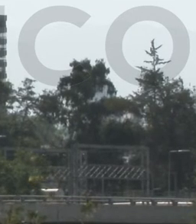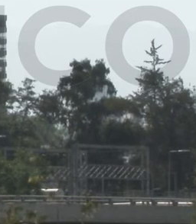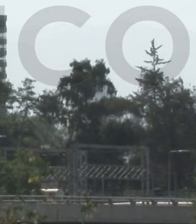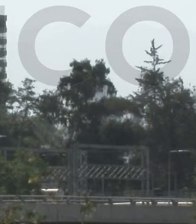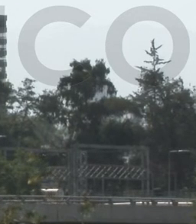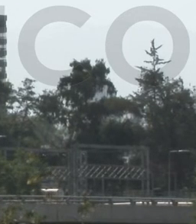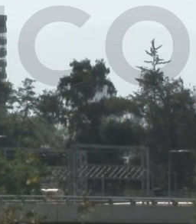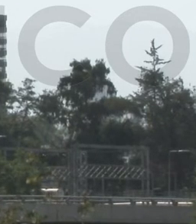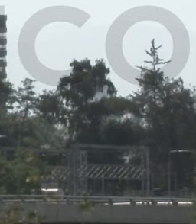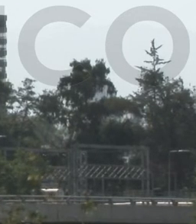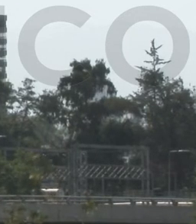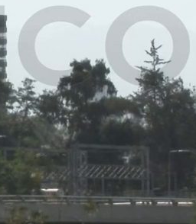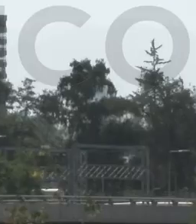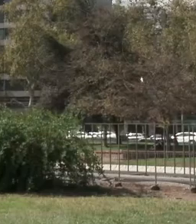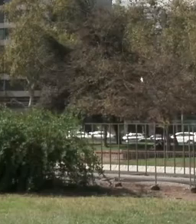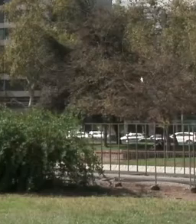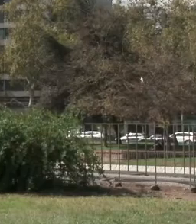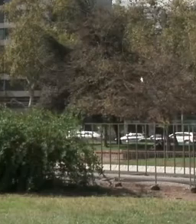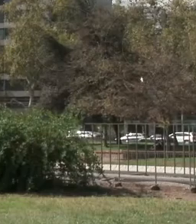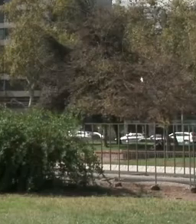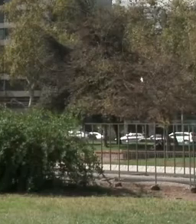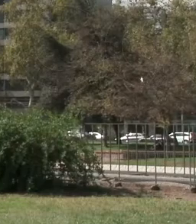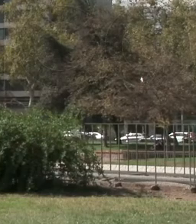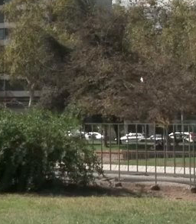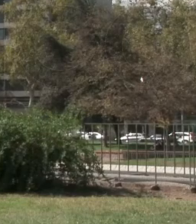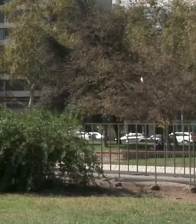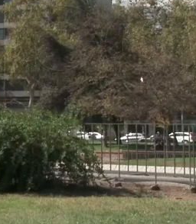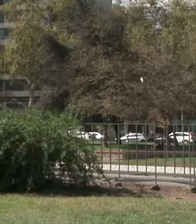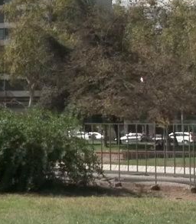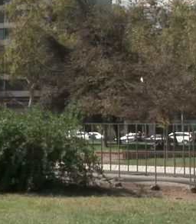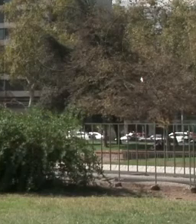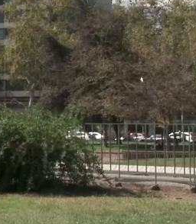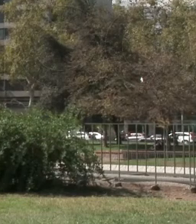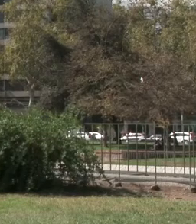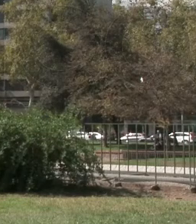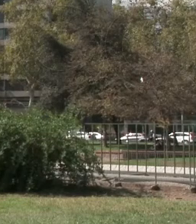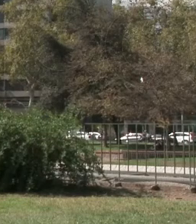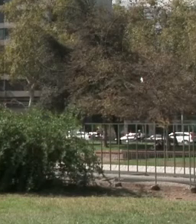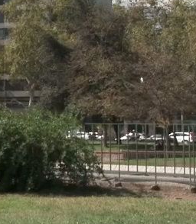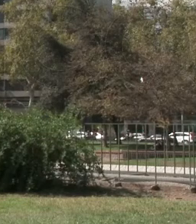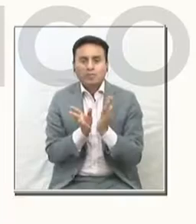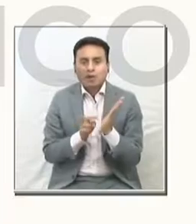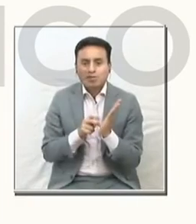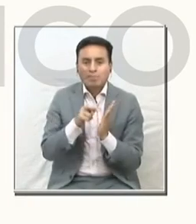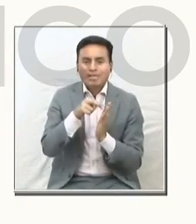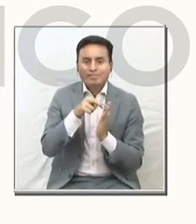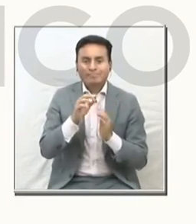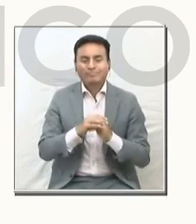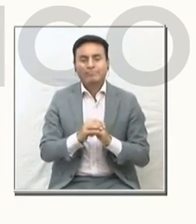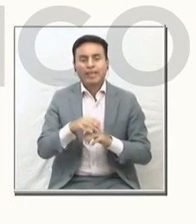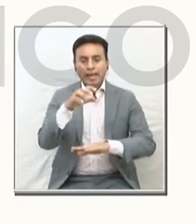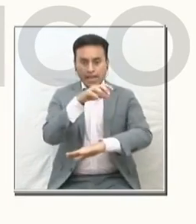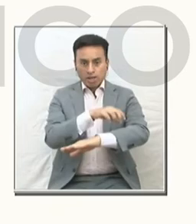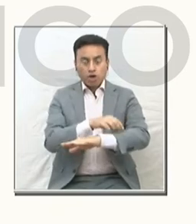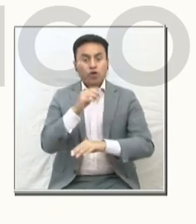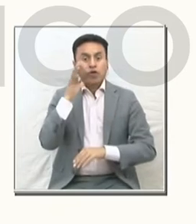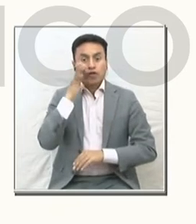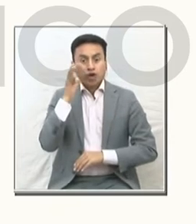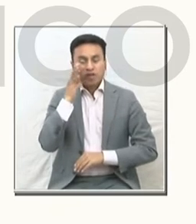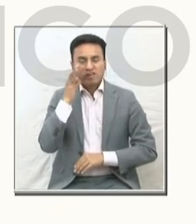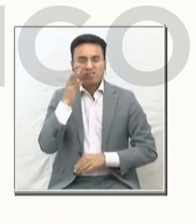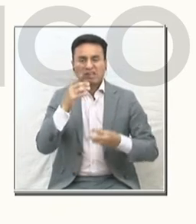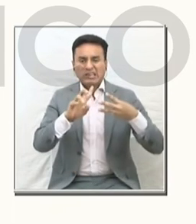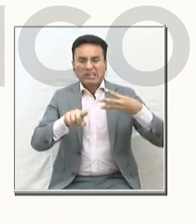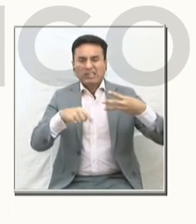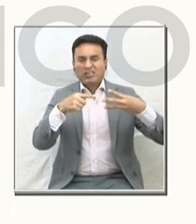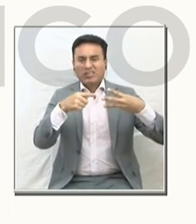que 15 comunas retrocederán de fase a partir del jueves 9 de junio a las 5 horas. En la región del Biobío